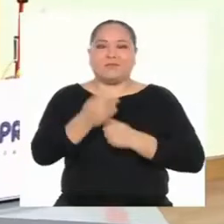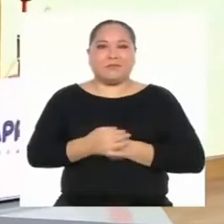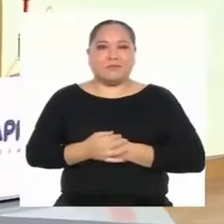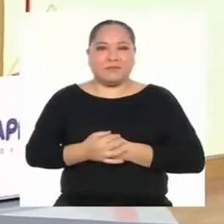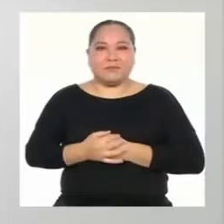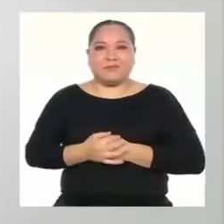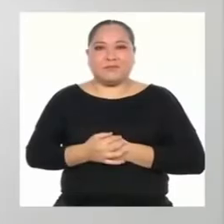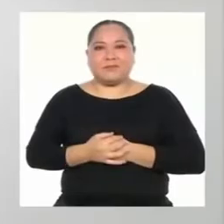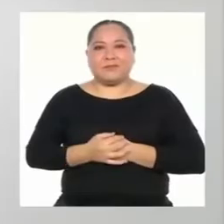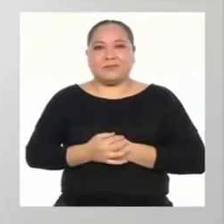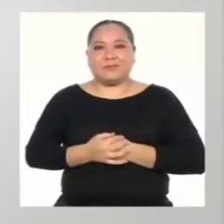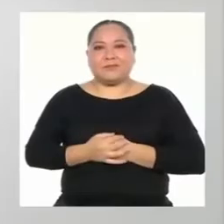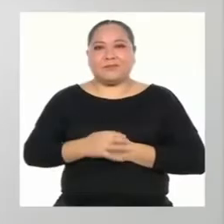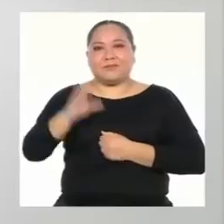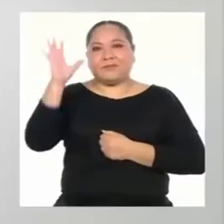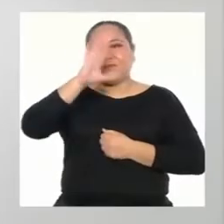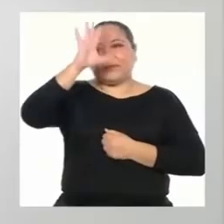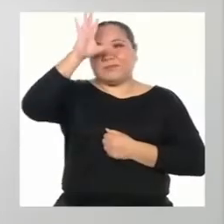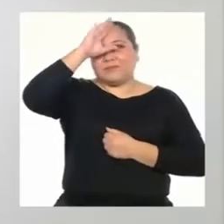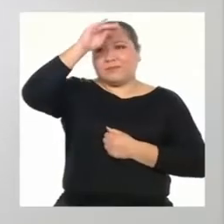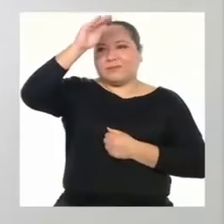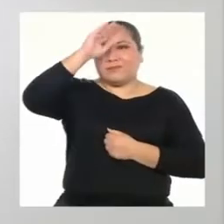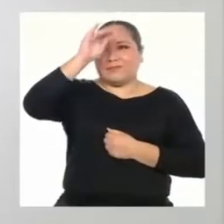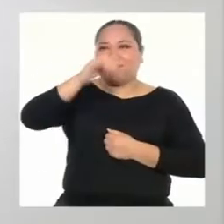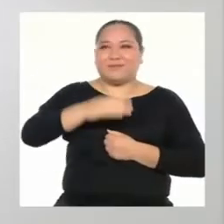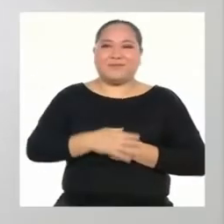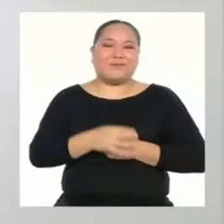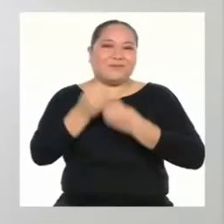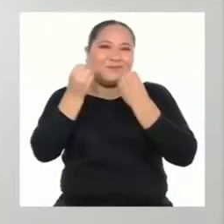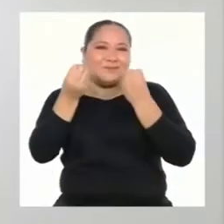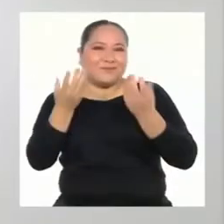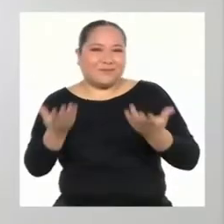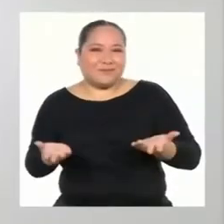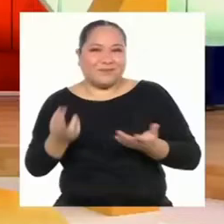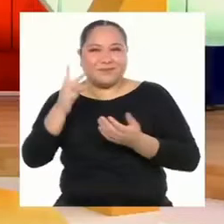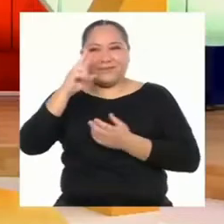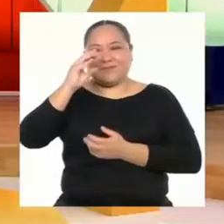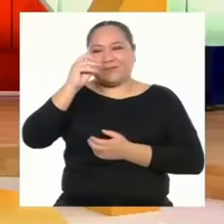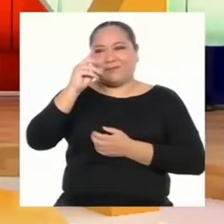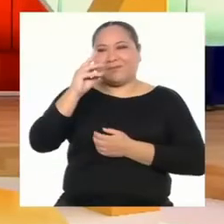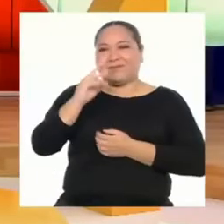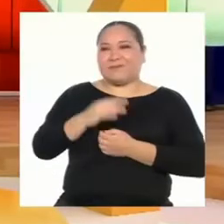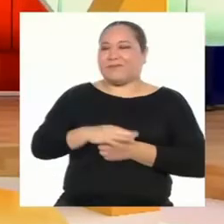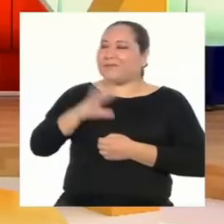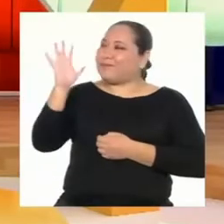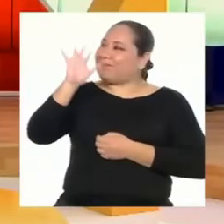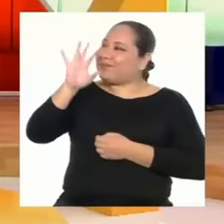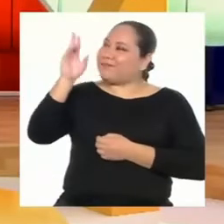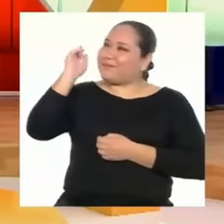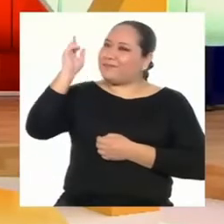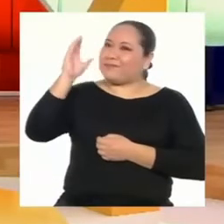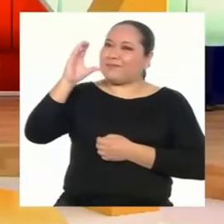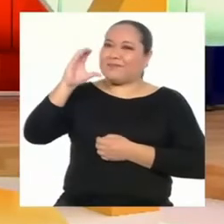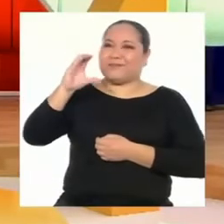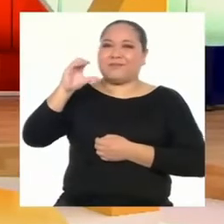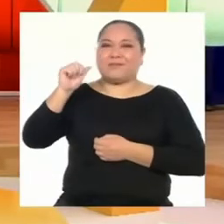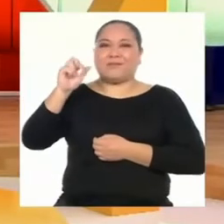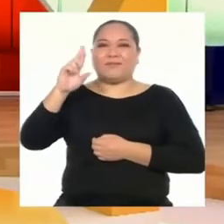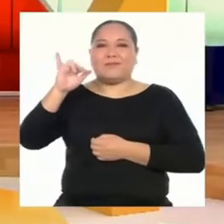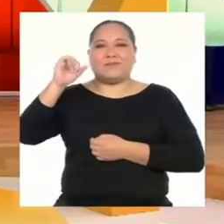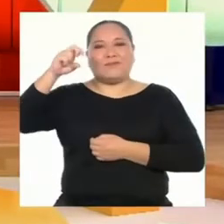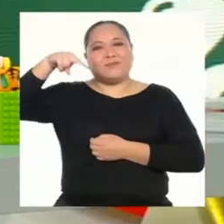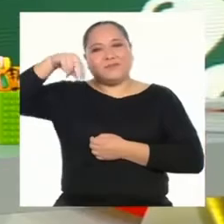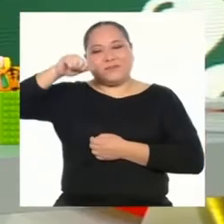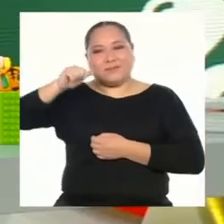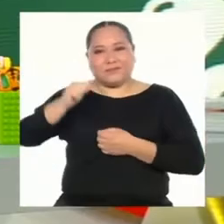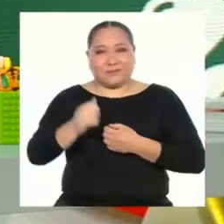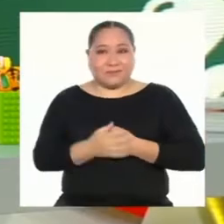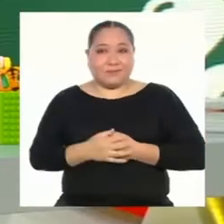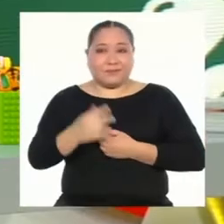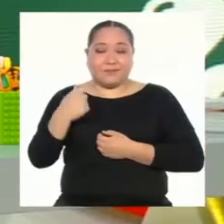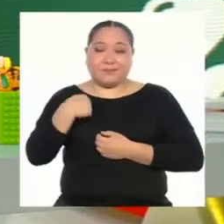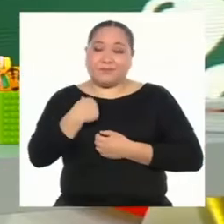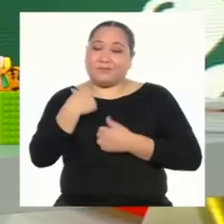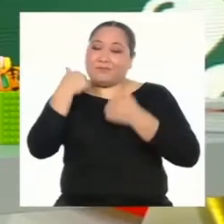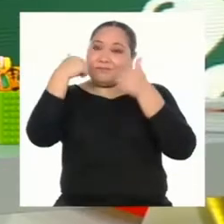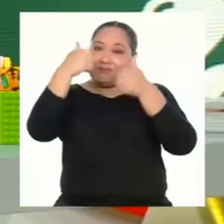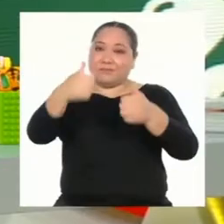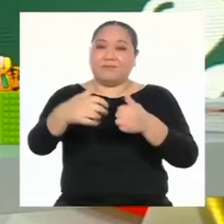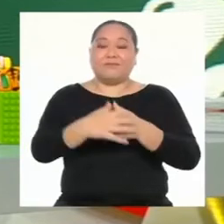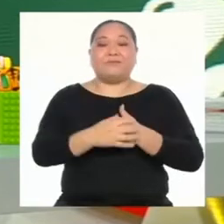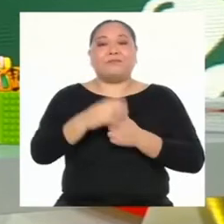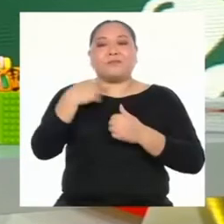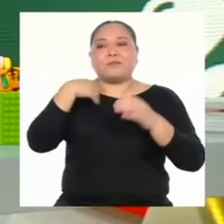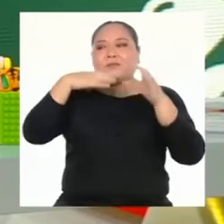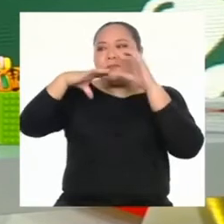tema. Hola, chicas y chicos. ¿Cómo estás, Rodrigo? ¿Cómo está, profesora Karina Barrueta? Yo estoy muy